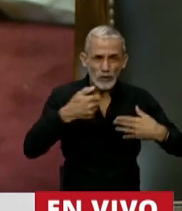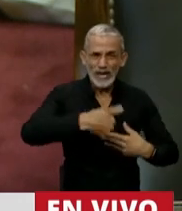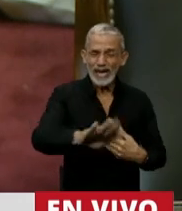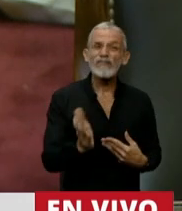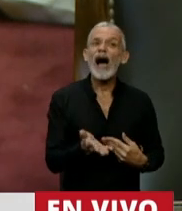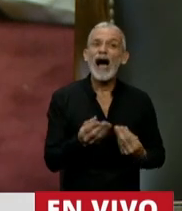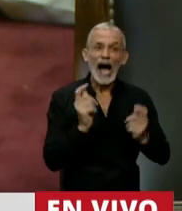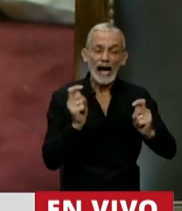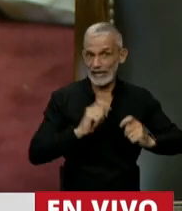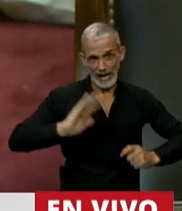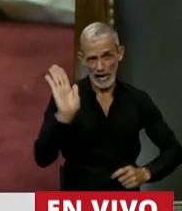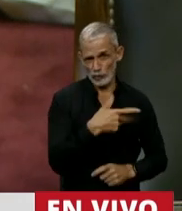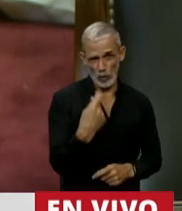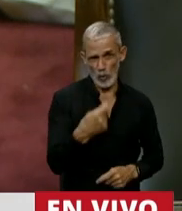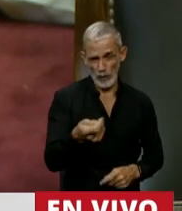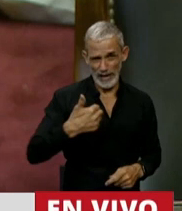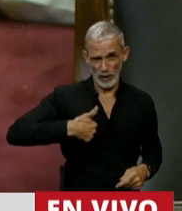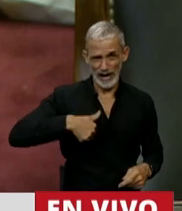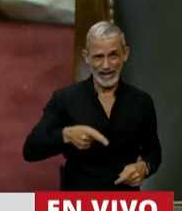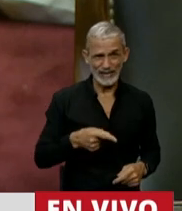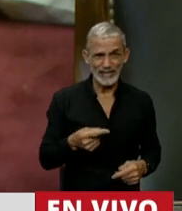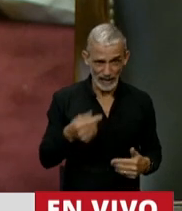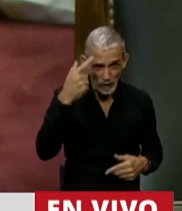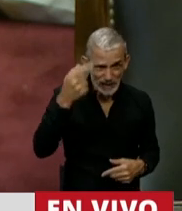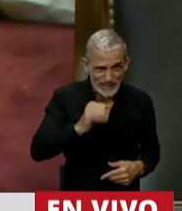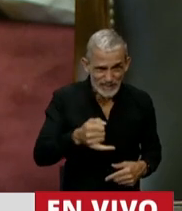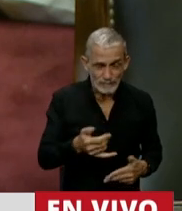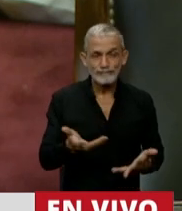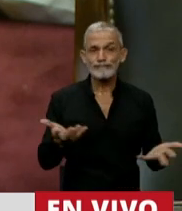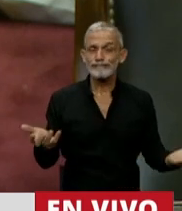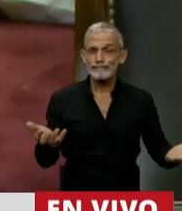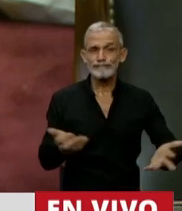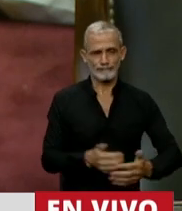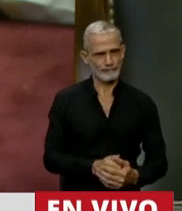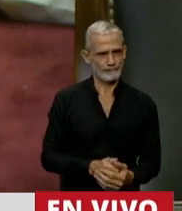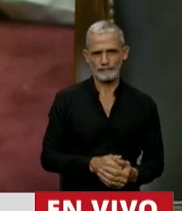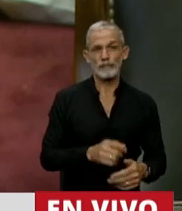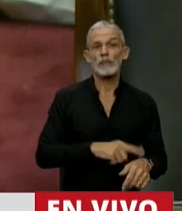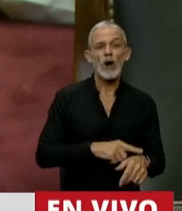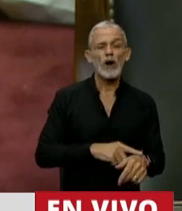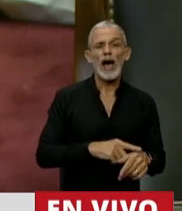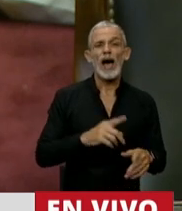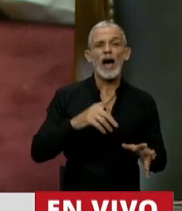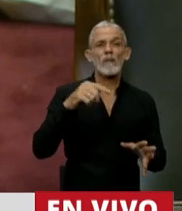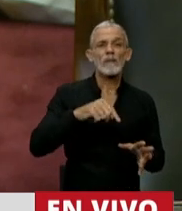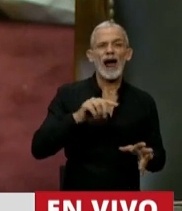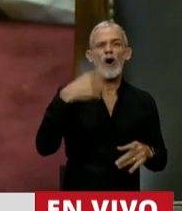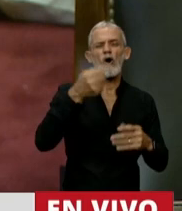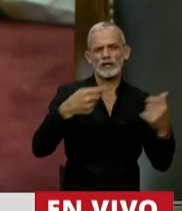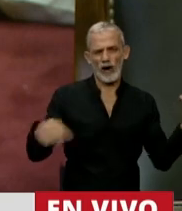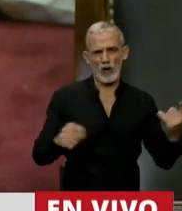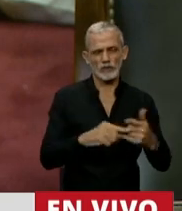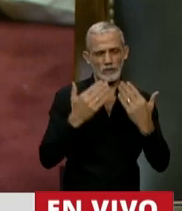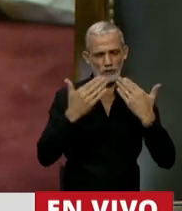que le viene a todos los jubilados de la argentina señor presidente la hora es para otros para otras cosas